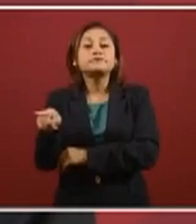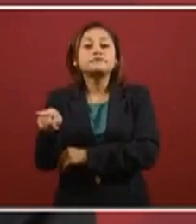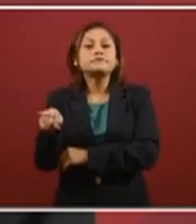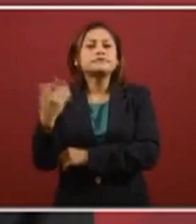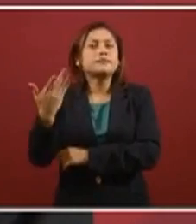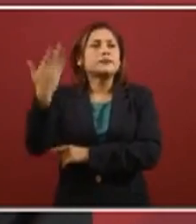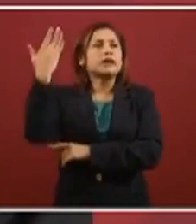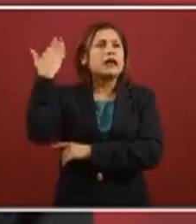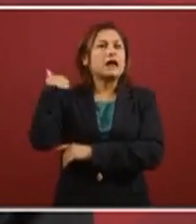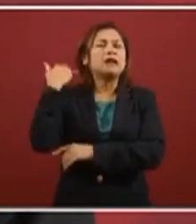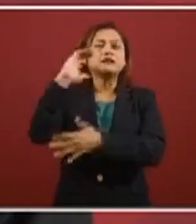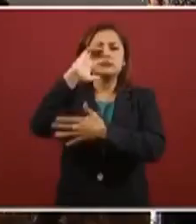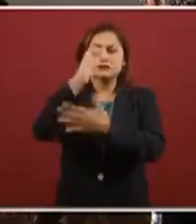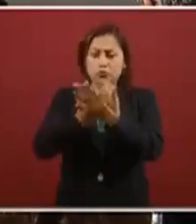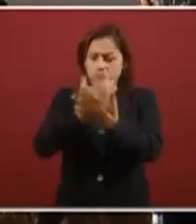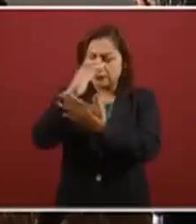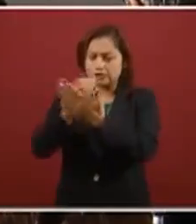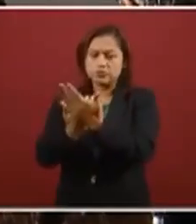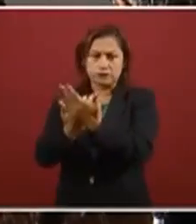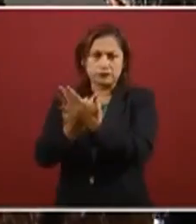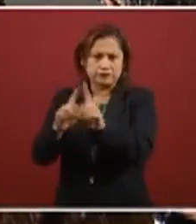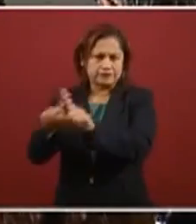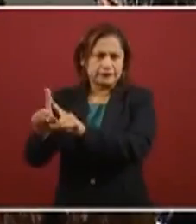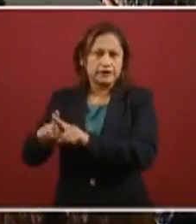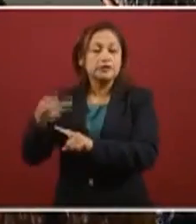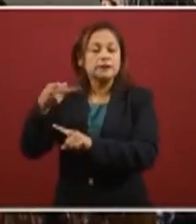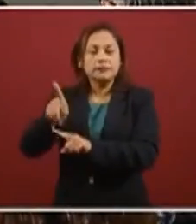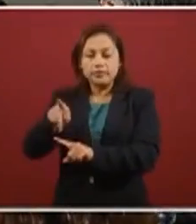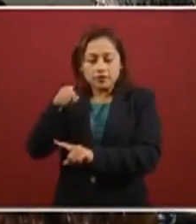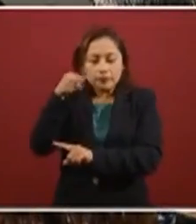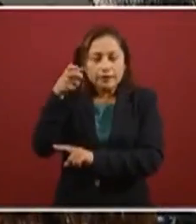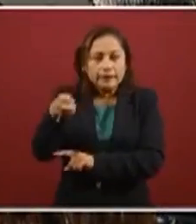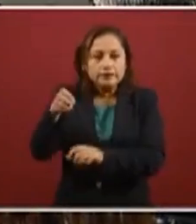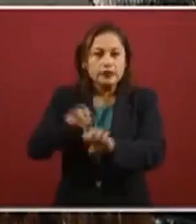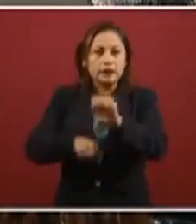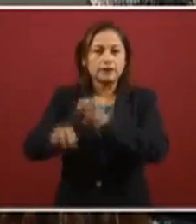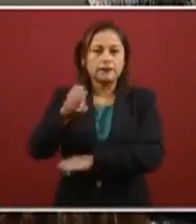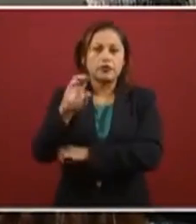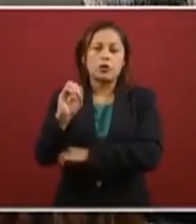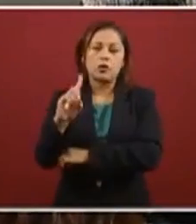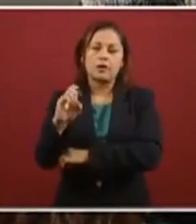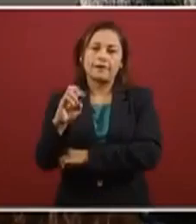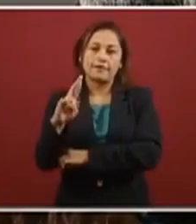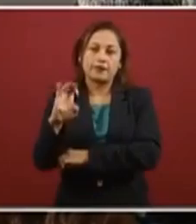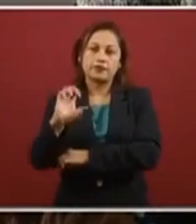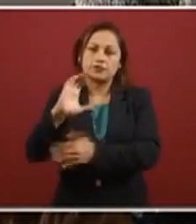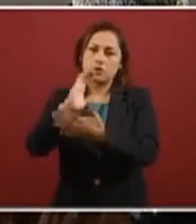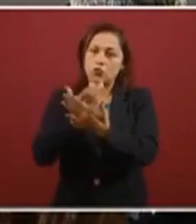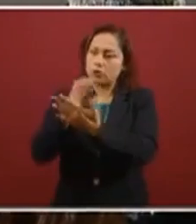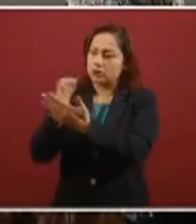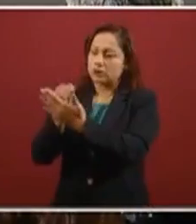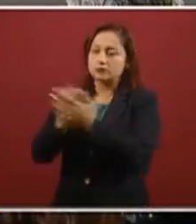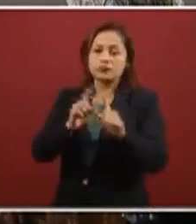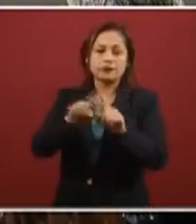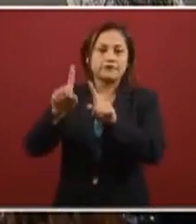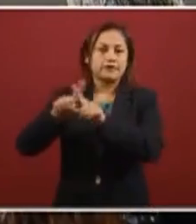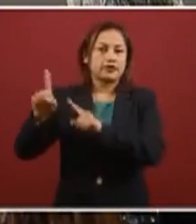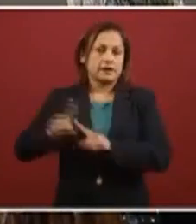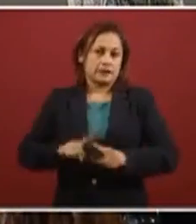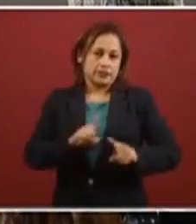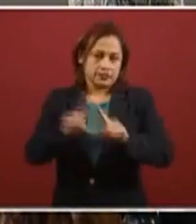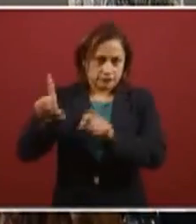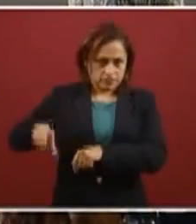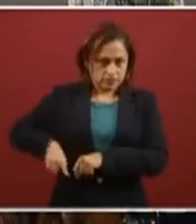contratos, esta empresa en particular, con varios gobiernos en México